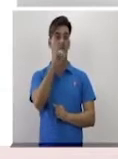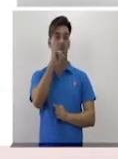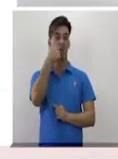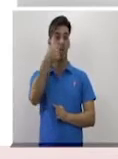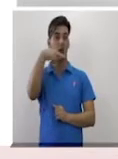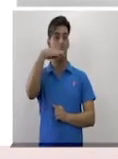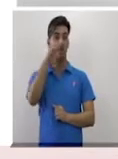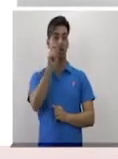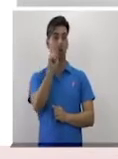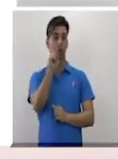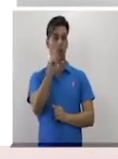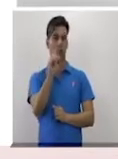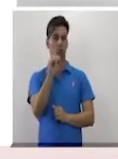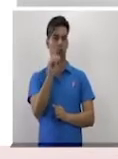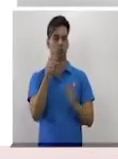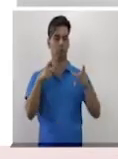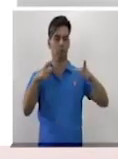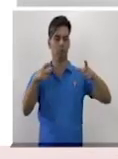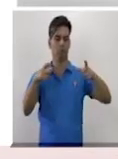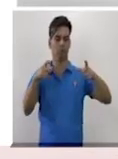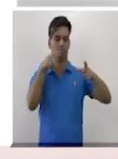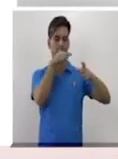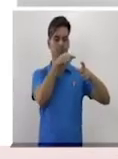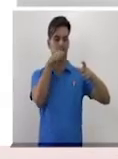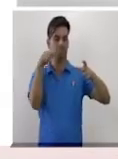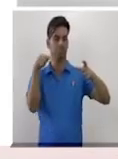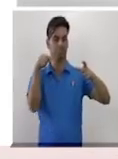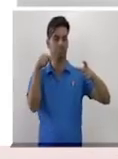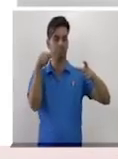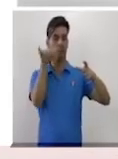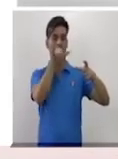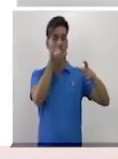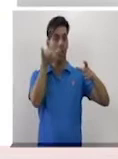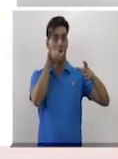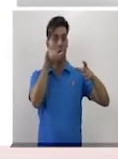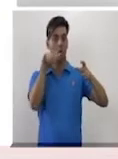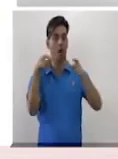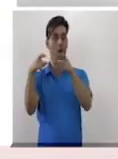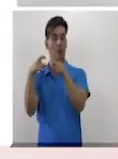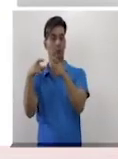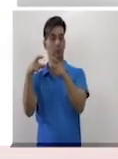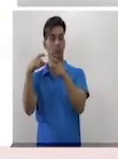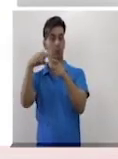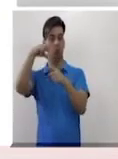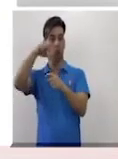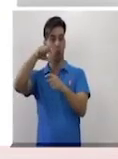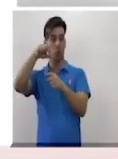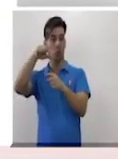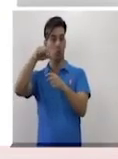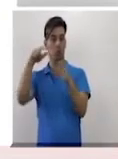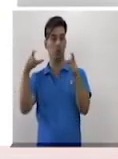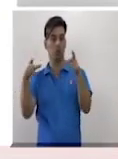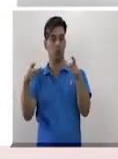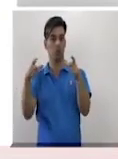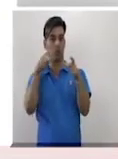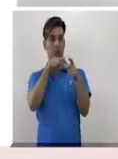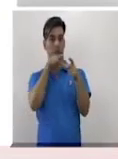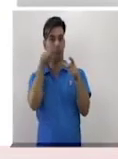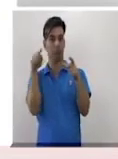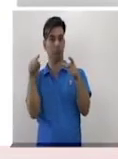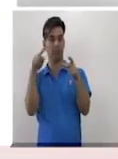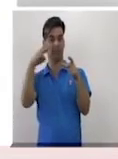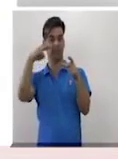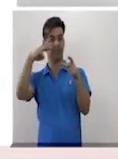cilindro del tornillo es igual ¿a quién? A la tercera